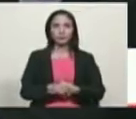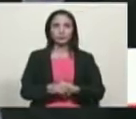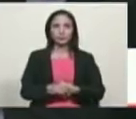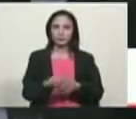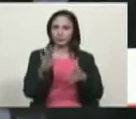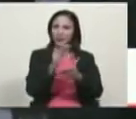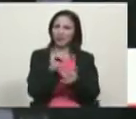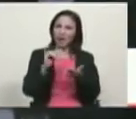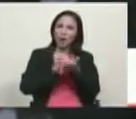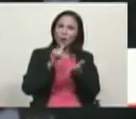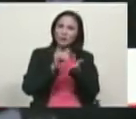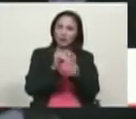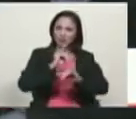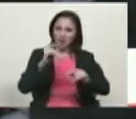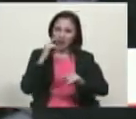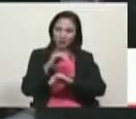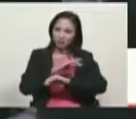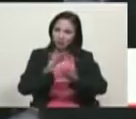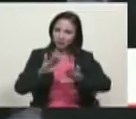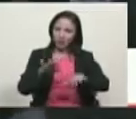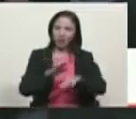Deja ese WhatsApp para después.